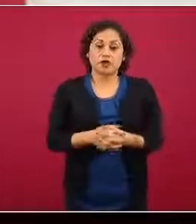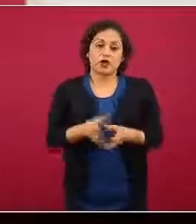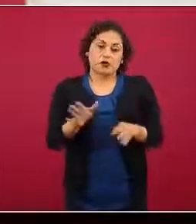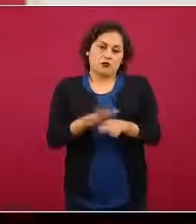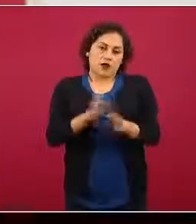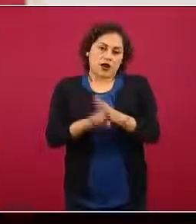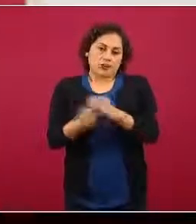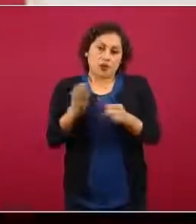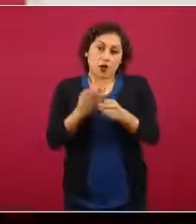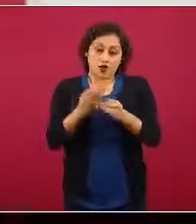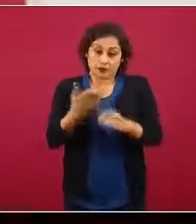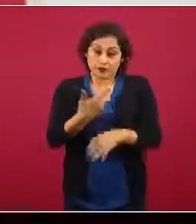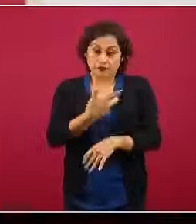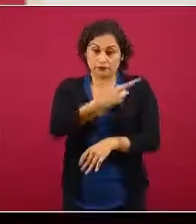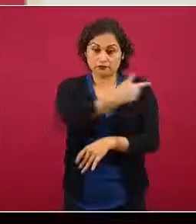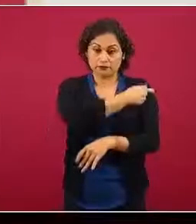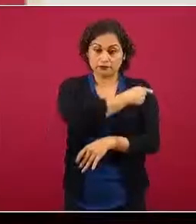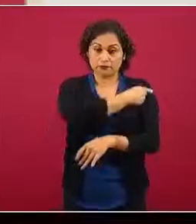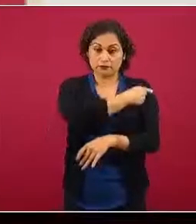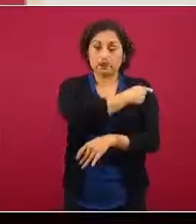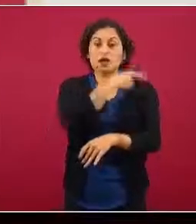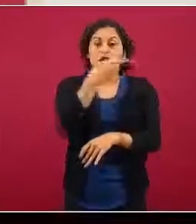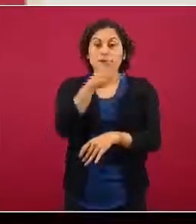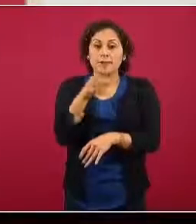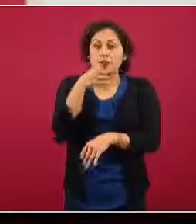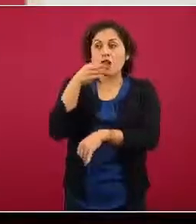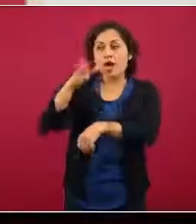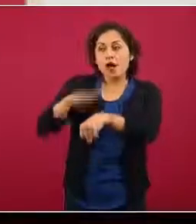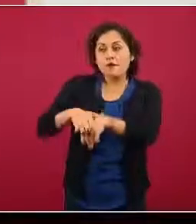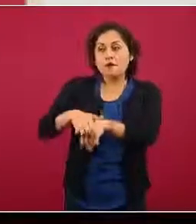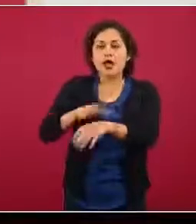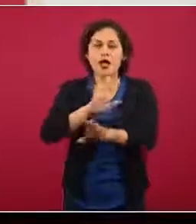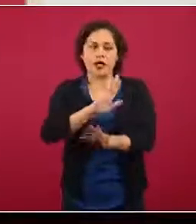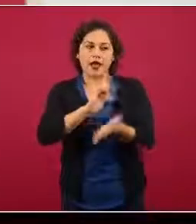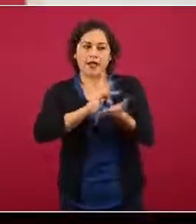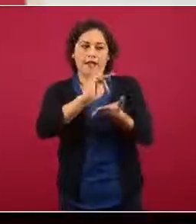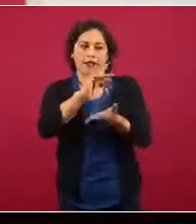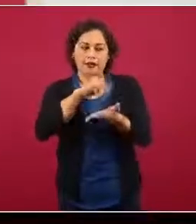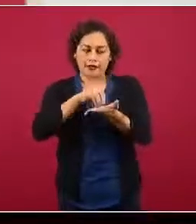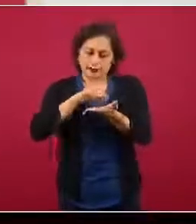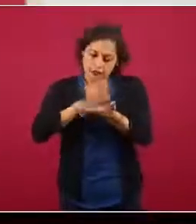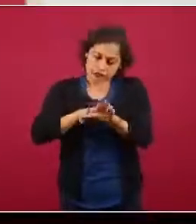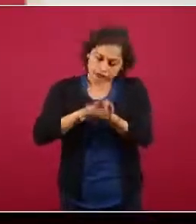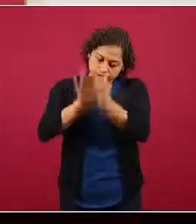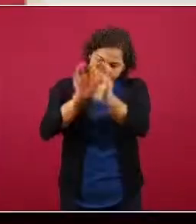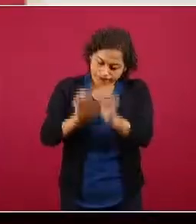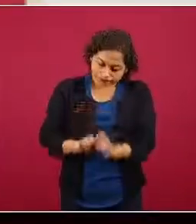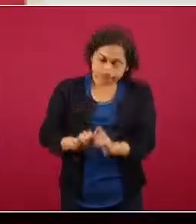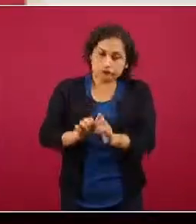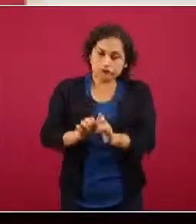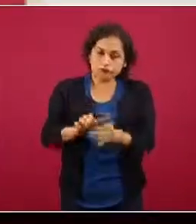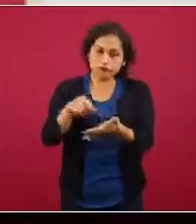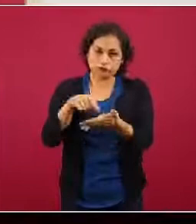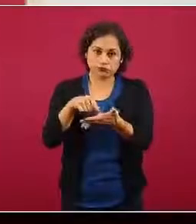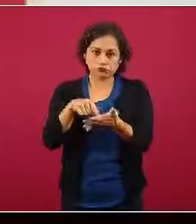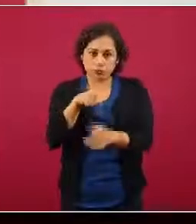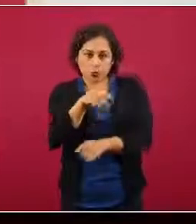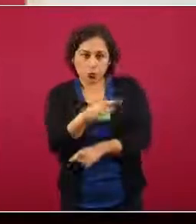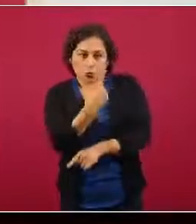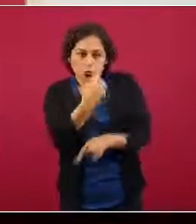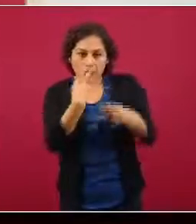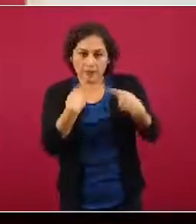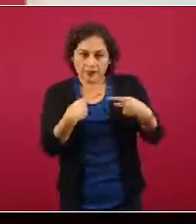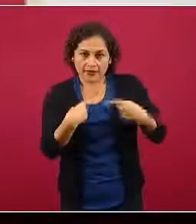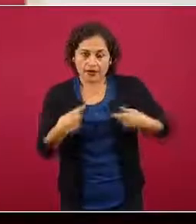vacuna, ¿sí?, se actualice para saber si ese evento adverso que yo estoy presentando